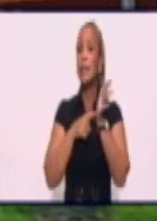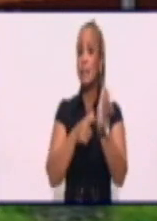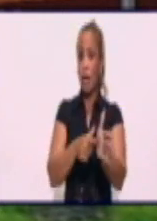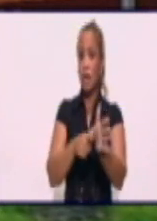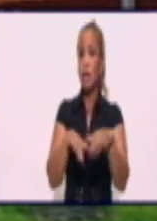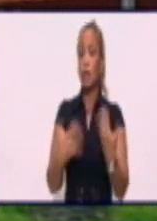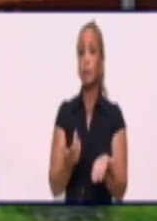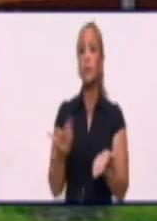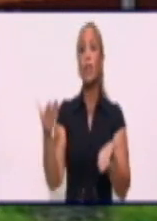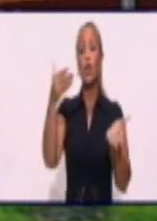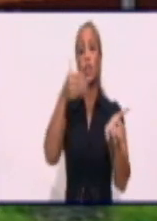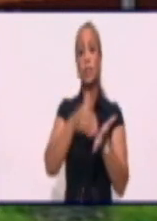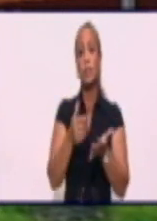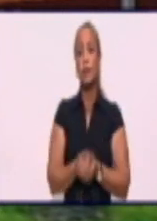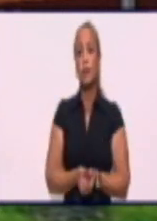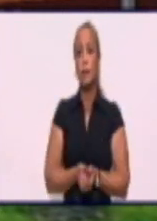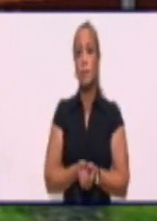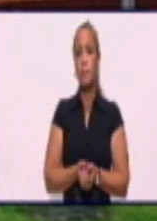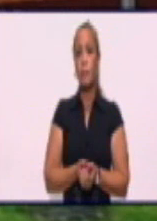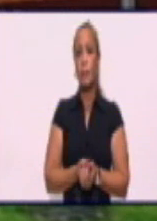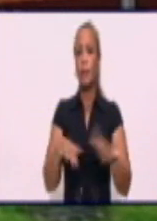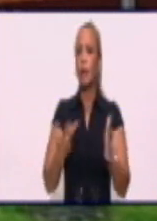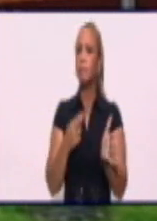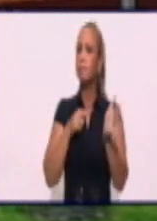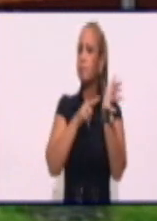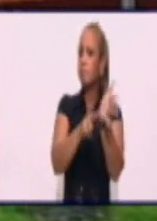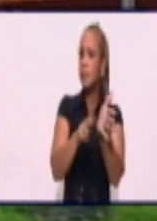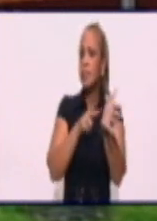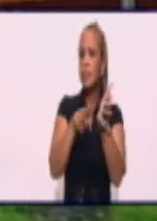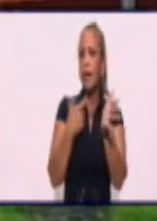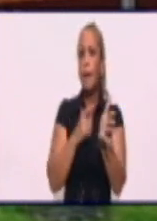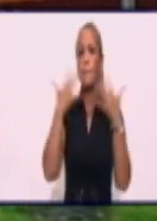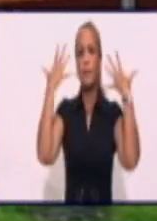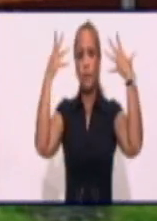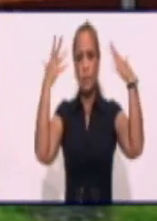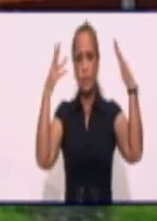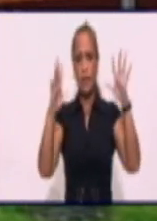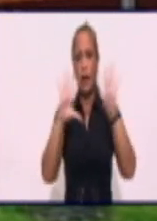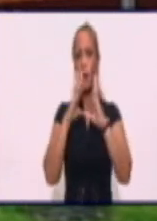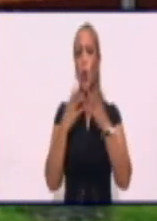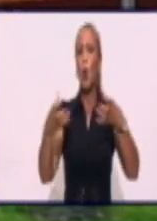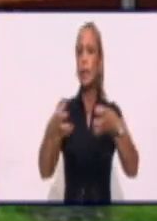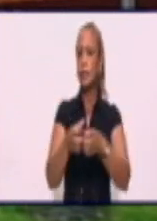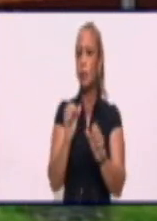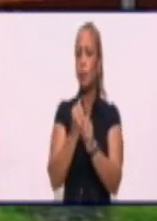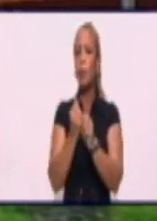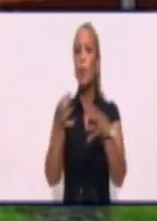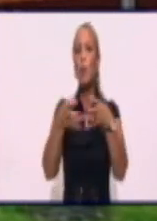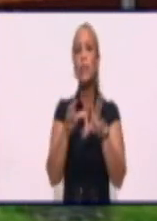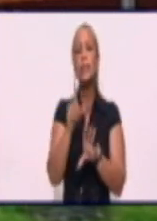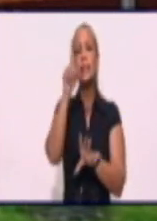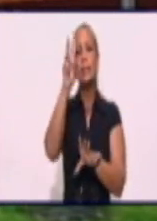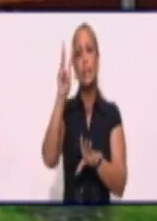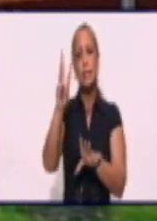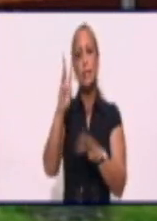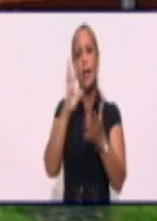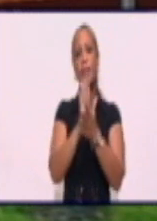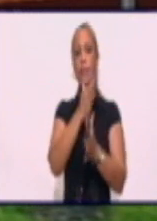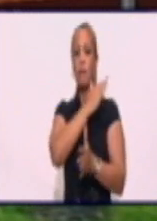a través de SMS para que felicitemos al colectivo del Policlínico 13 de Marzo, sala